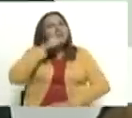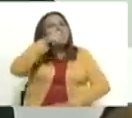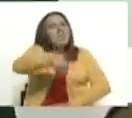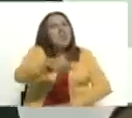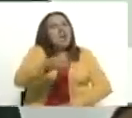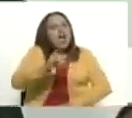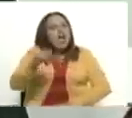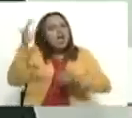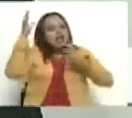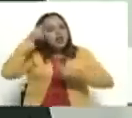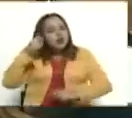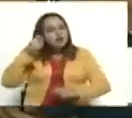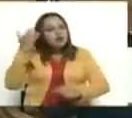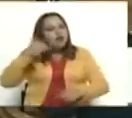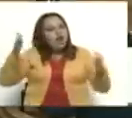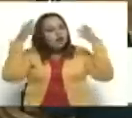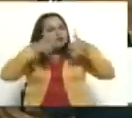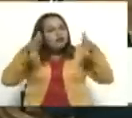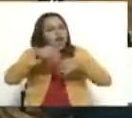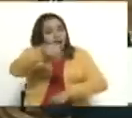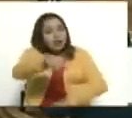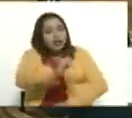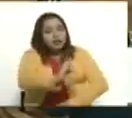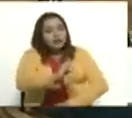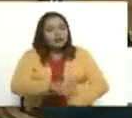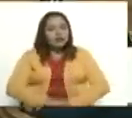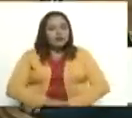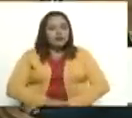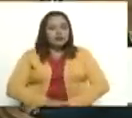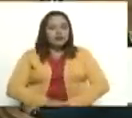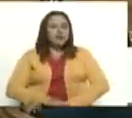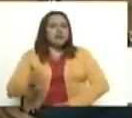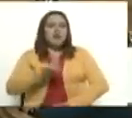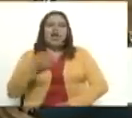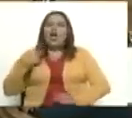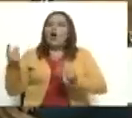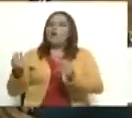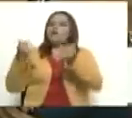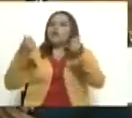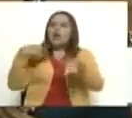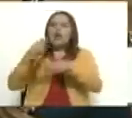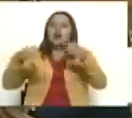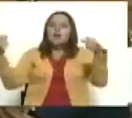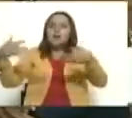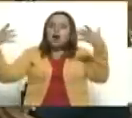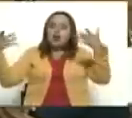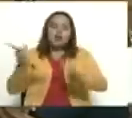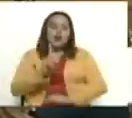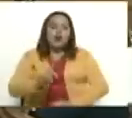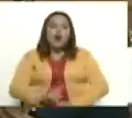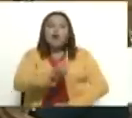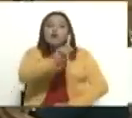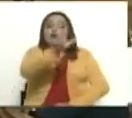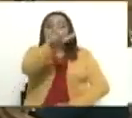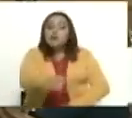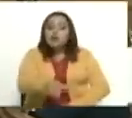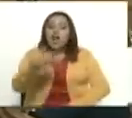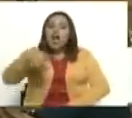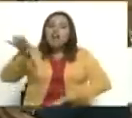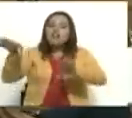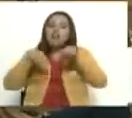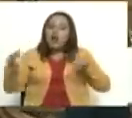quien le daba las órdenes. Es decir, no es una cosa de que él chasqueaba los dedos y se le cumplían las cosas. Alguien recibía órdenes